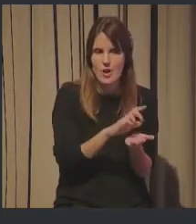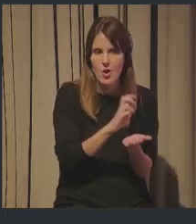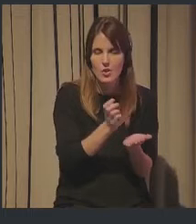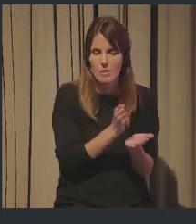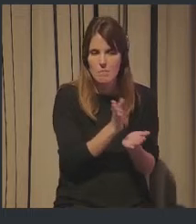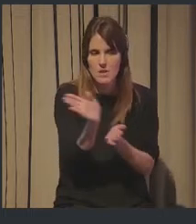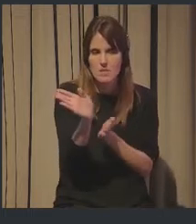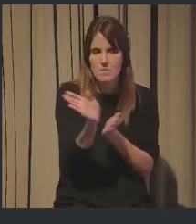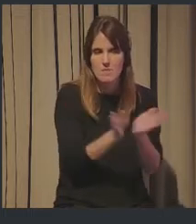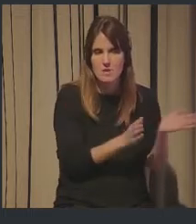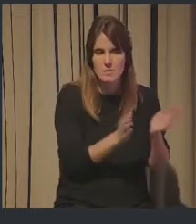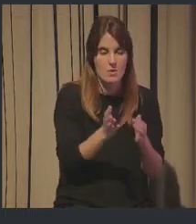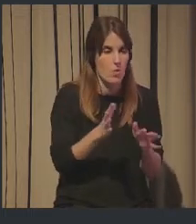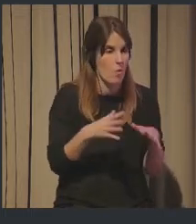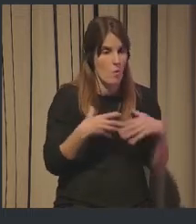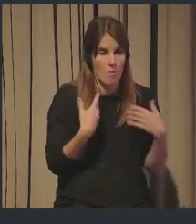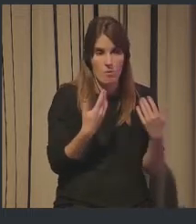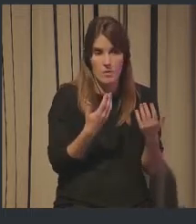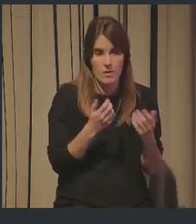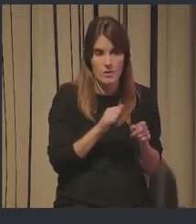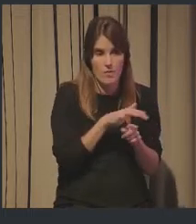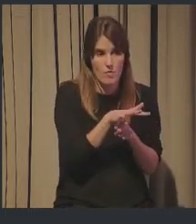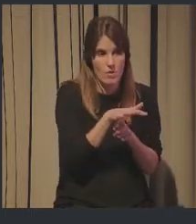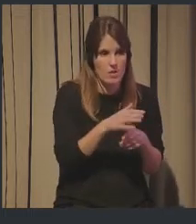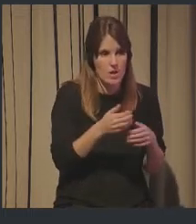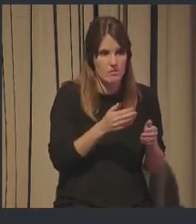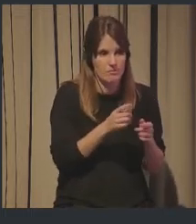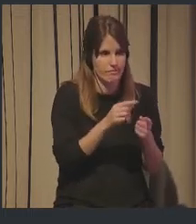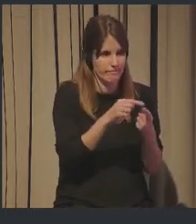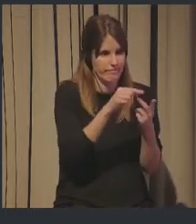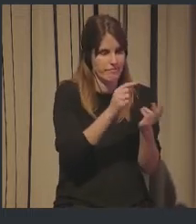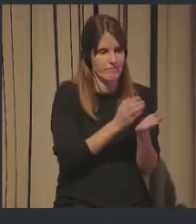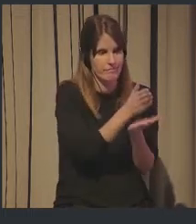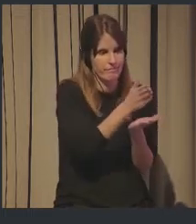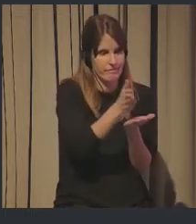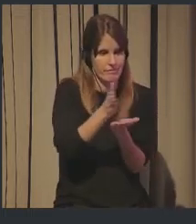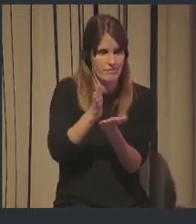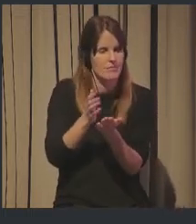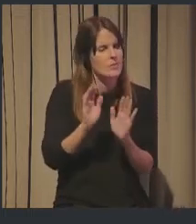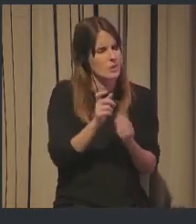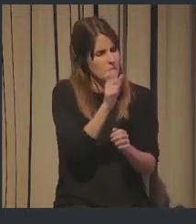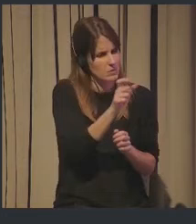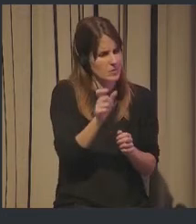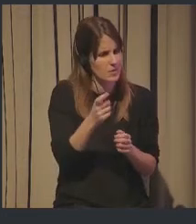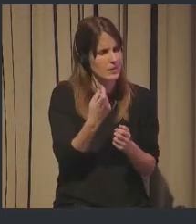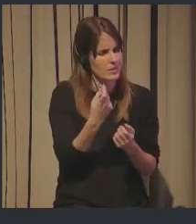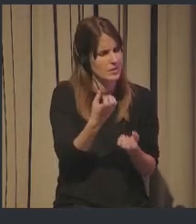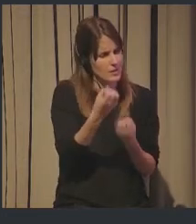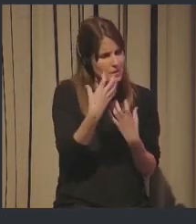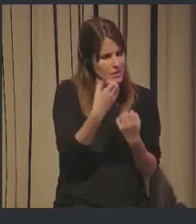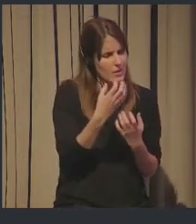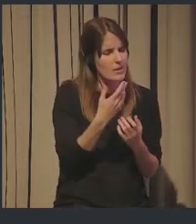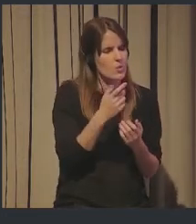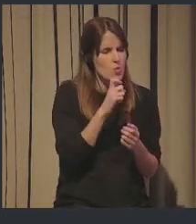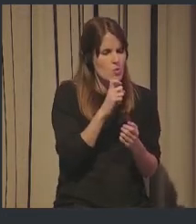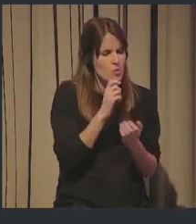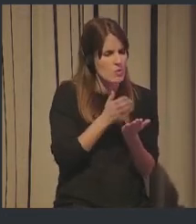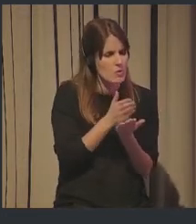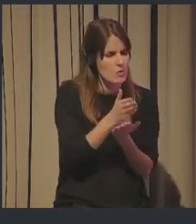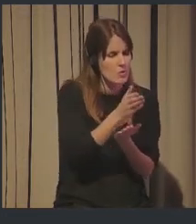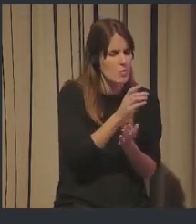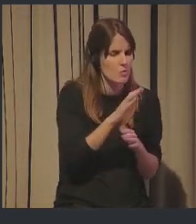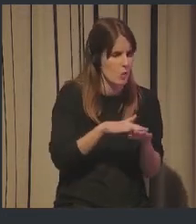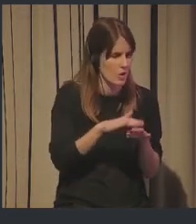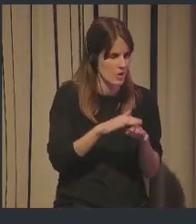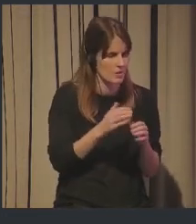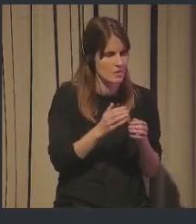que casi cualquier cosa podría suceder. Sí, vale. Pero la gente nos tiene que contar un relato acerca de cómo se ha producido. No puedes decir, no,